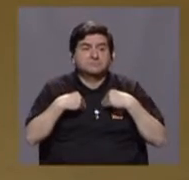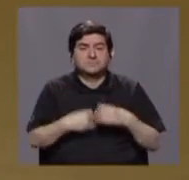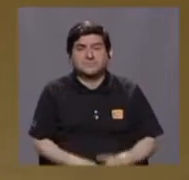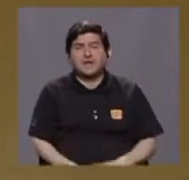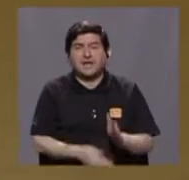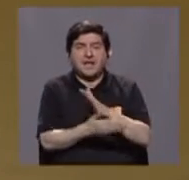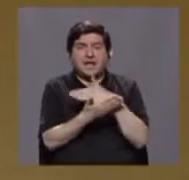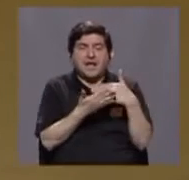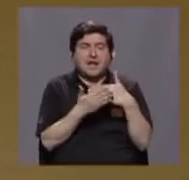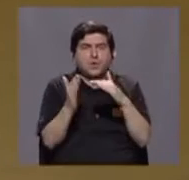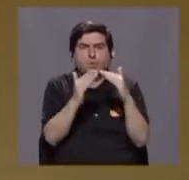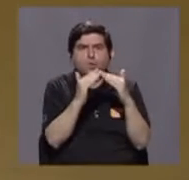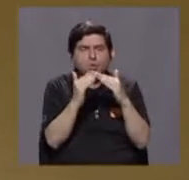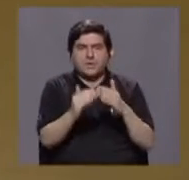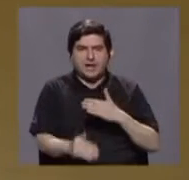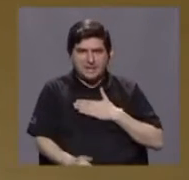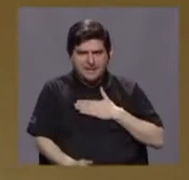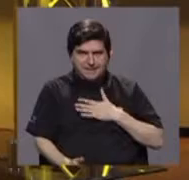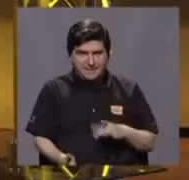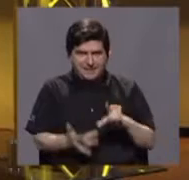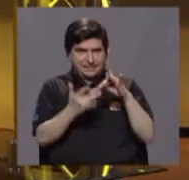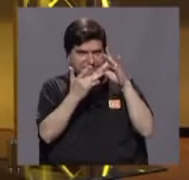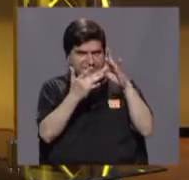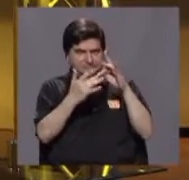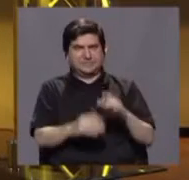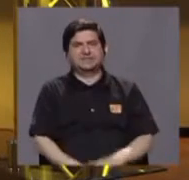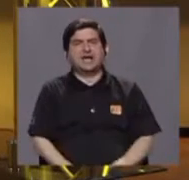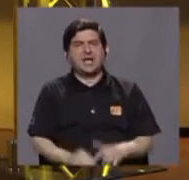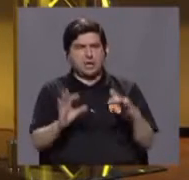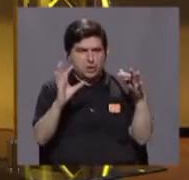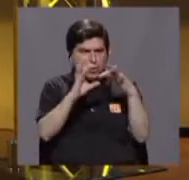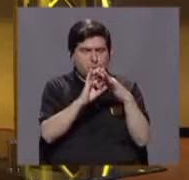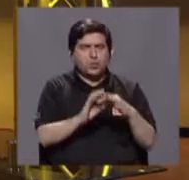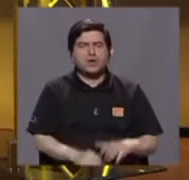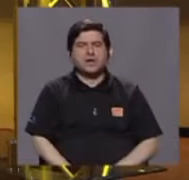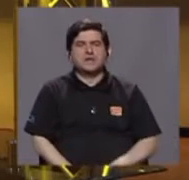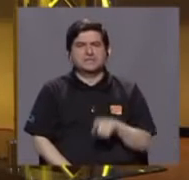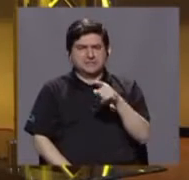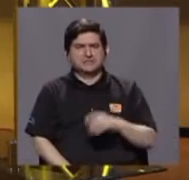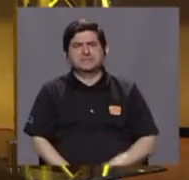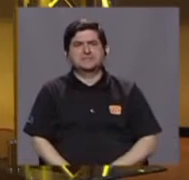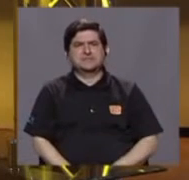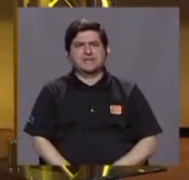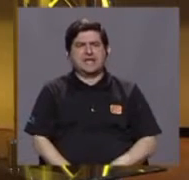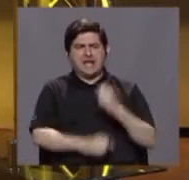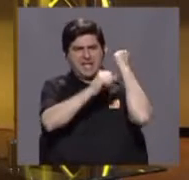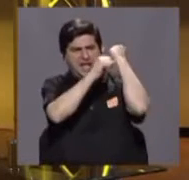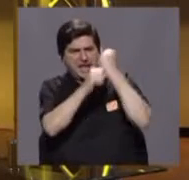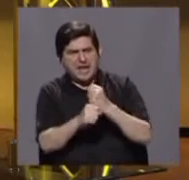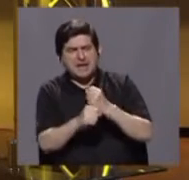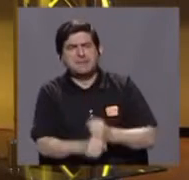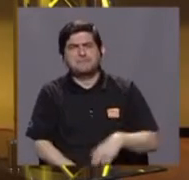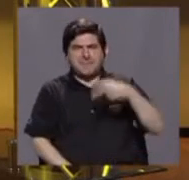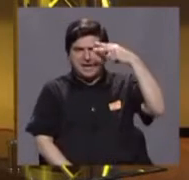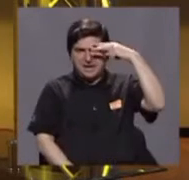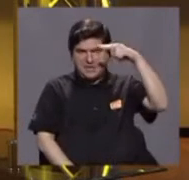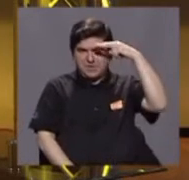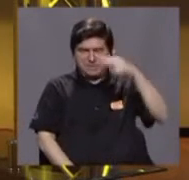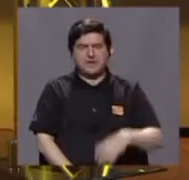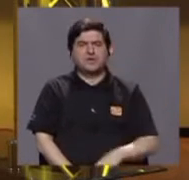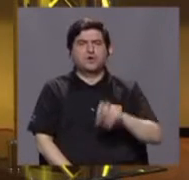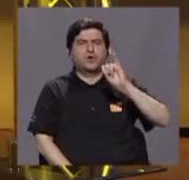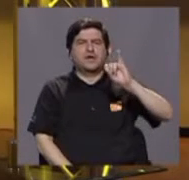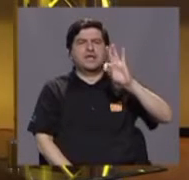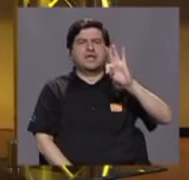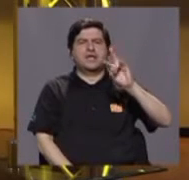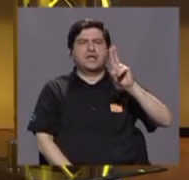asumieron algunas de las ciudades y la mía en particular fue unirse al imperio mexicano de Iturbide, porque la idea